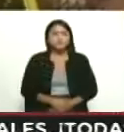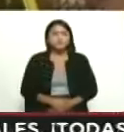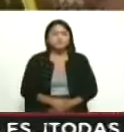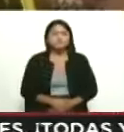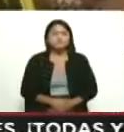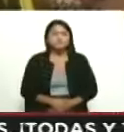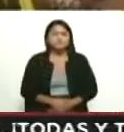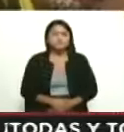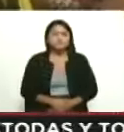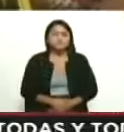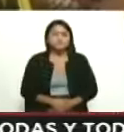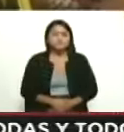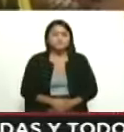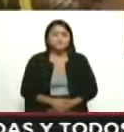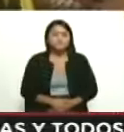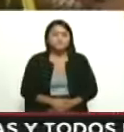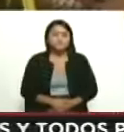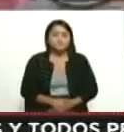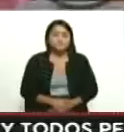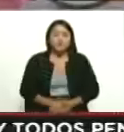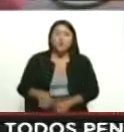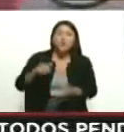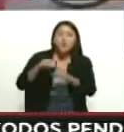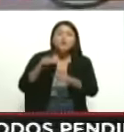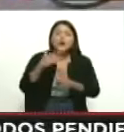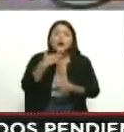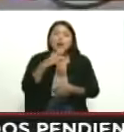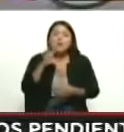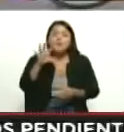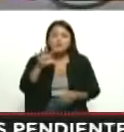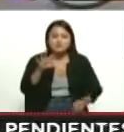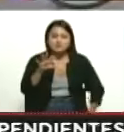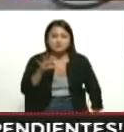armas, de equipos contra un pueblo, contra un país.